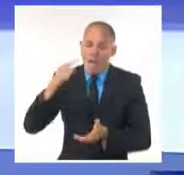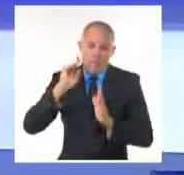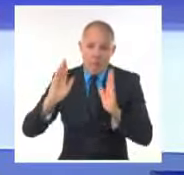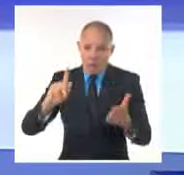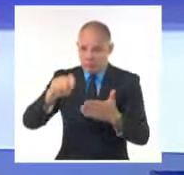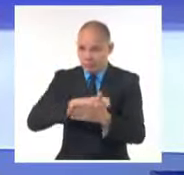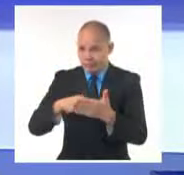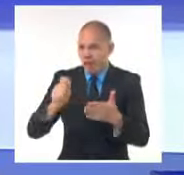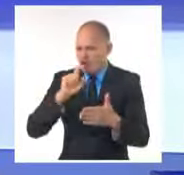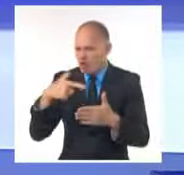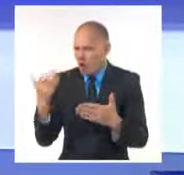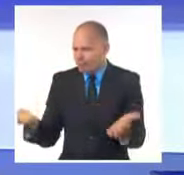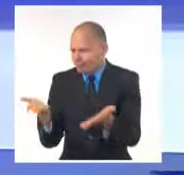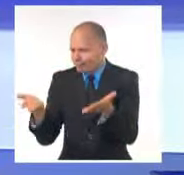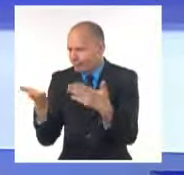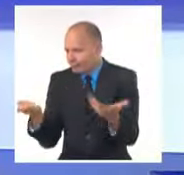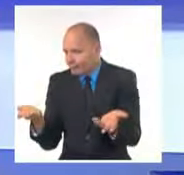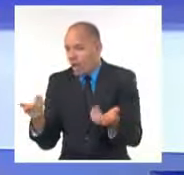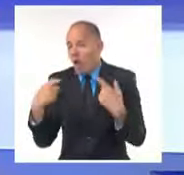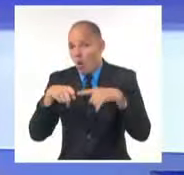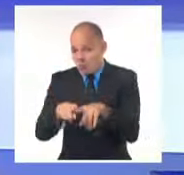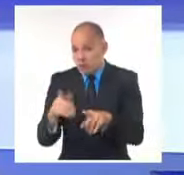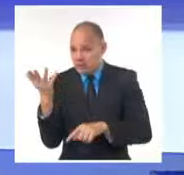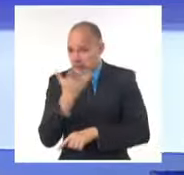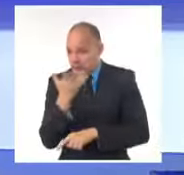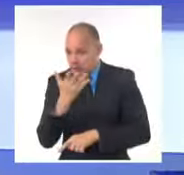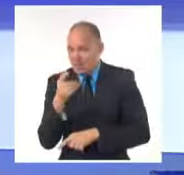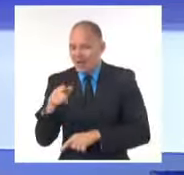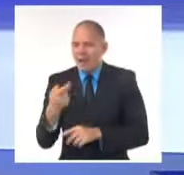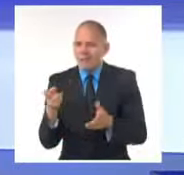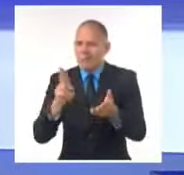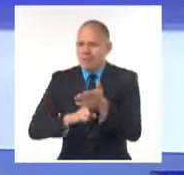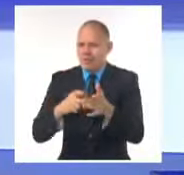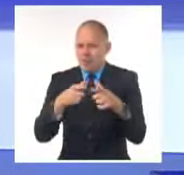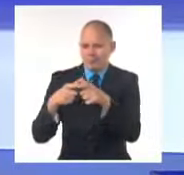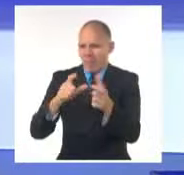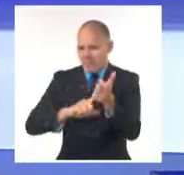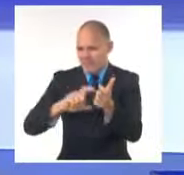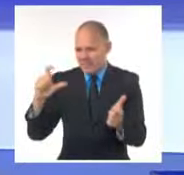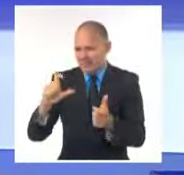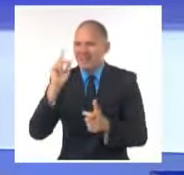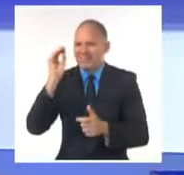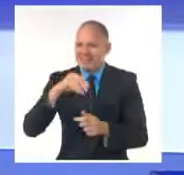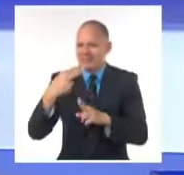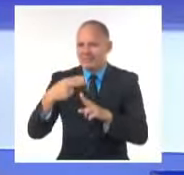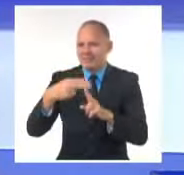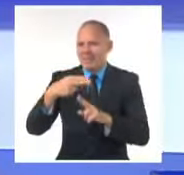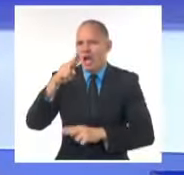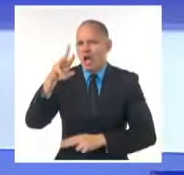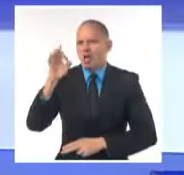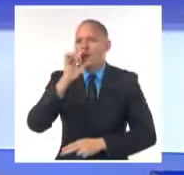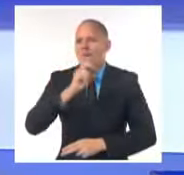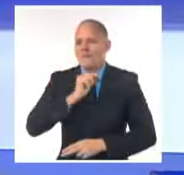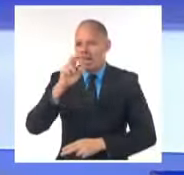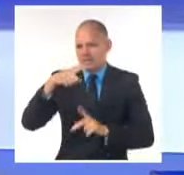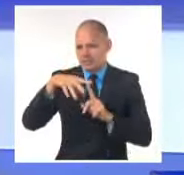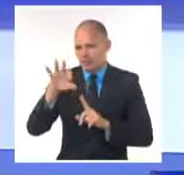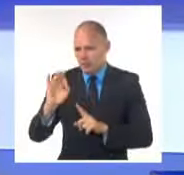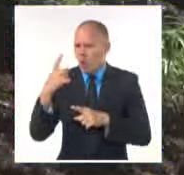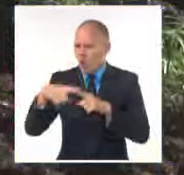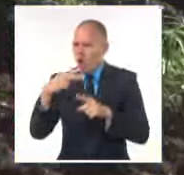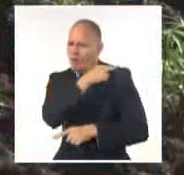Acompañaron al mandatario el miembro del Buró Político y secretario de Organización del Comité Central, Roberto Morales Ojeda, y las máximas autoridades